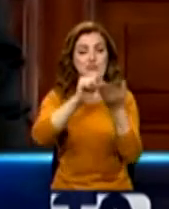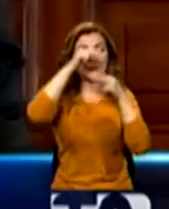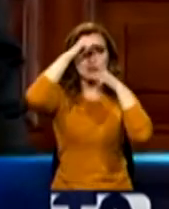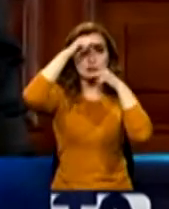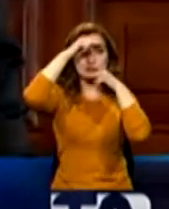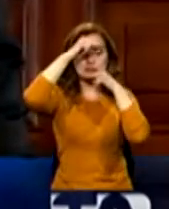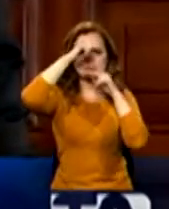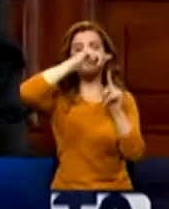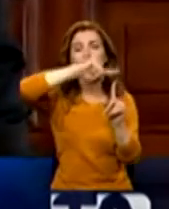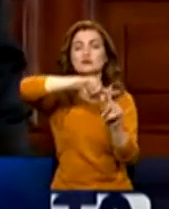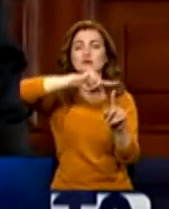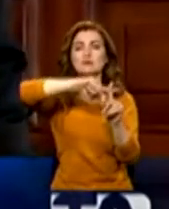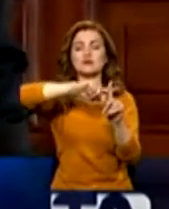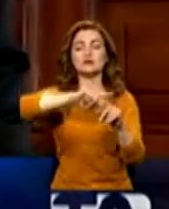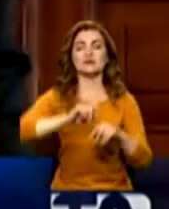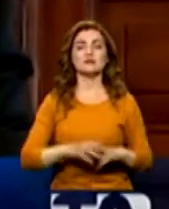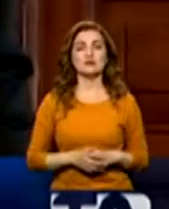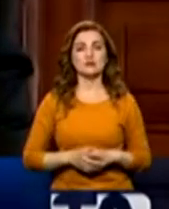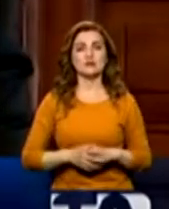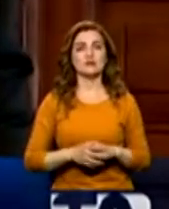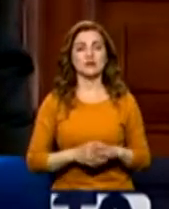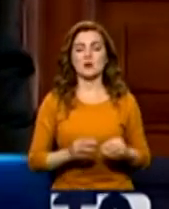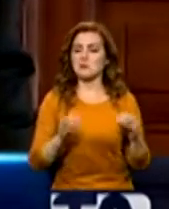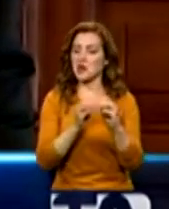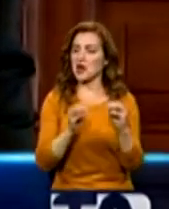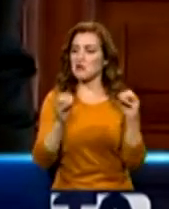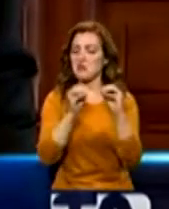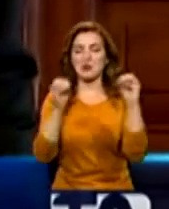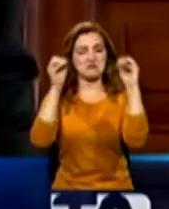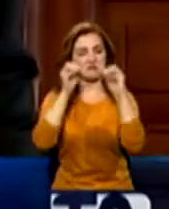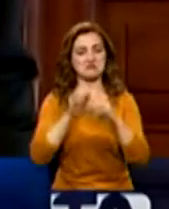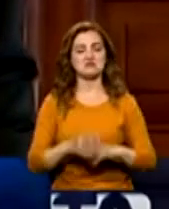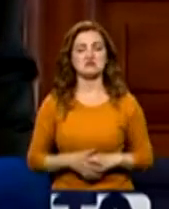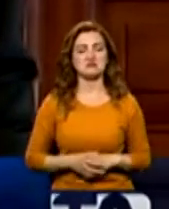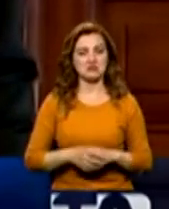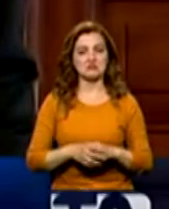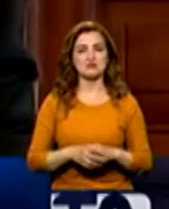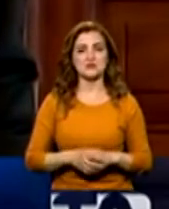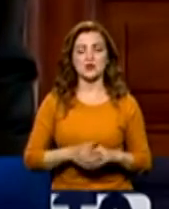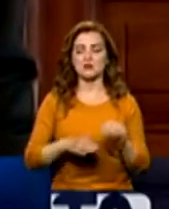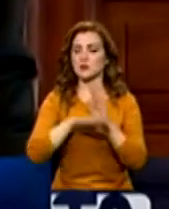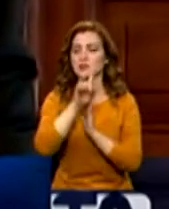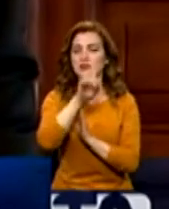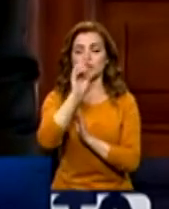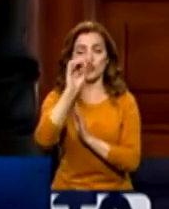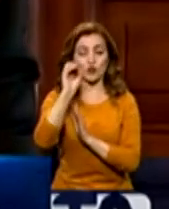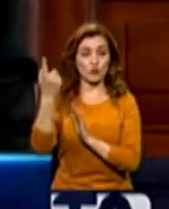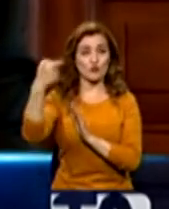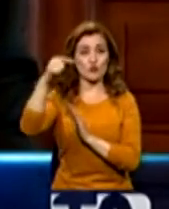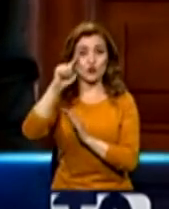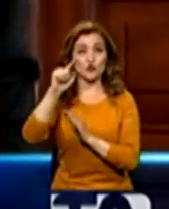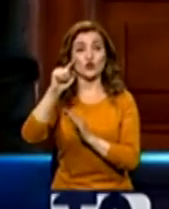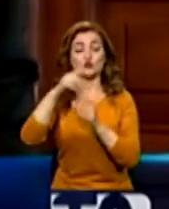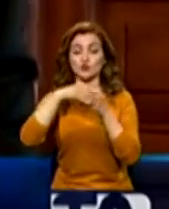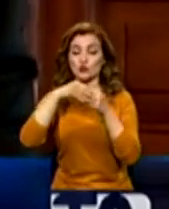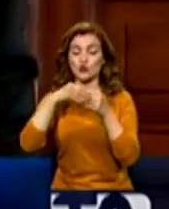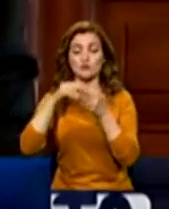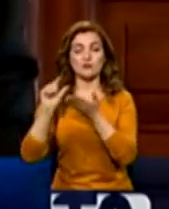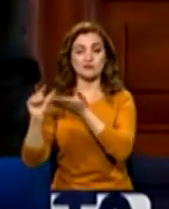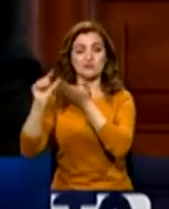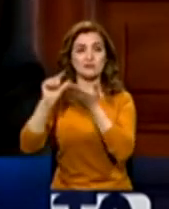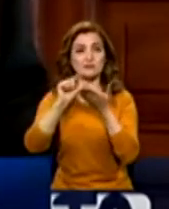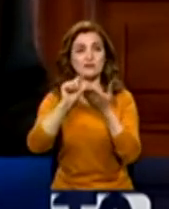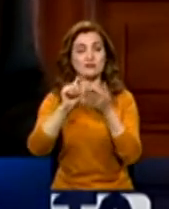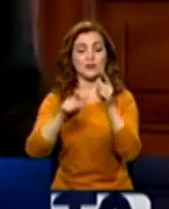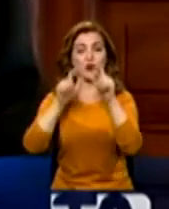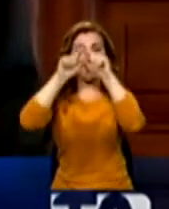es que se va casi a triplicar que van a ser más de 100 millones de dólares los que proporcionaremos de crédito a